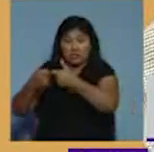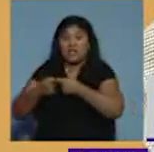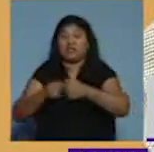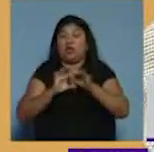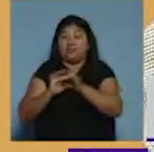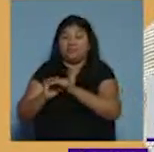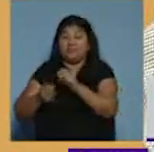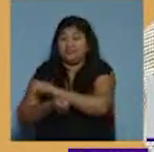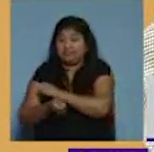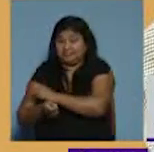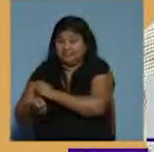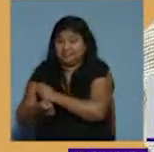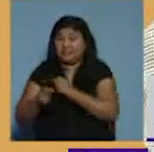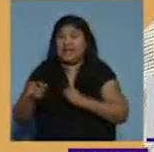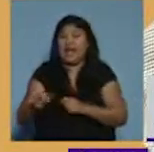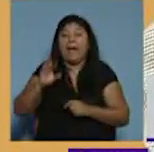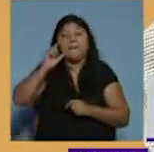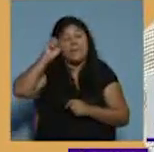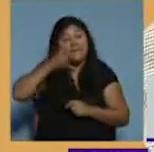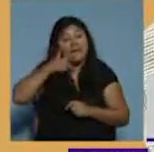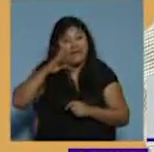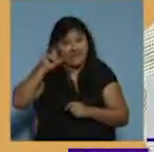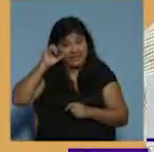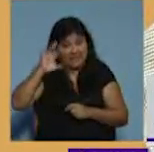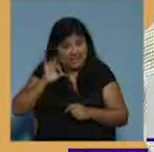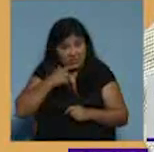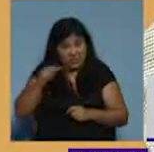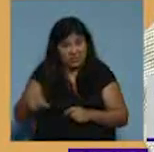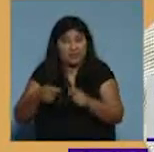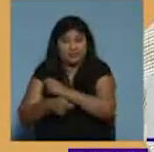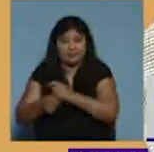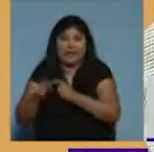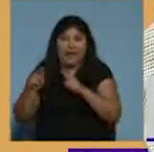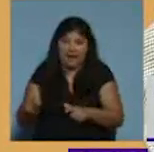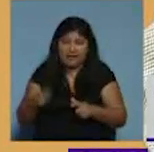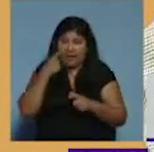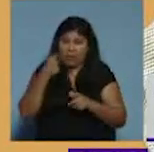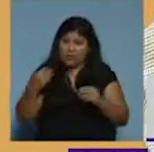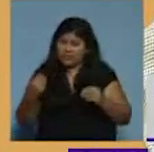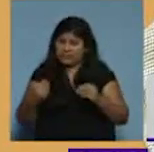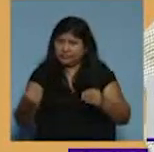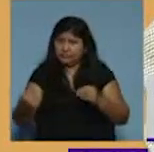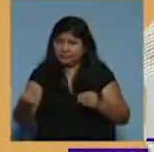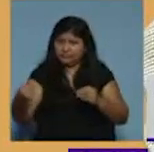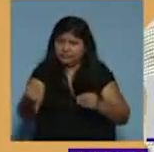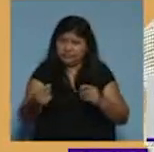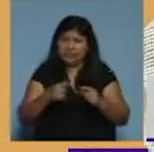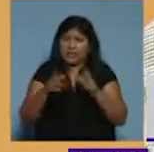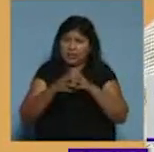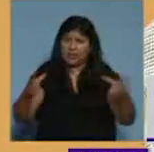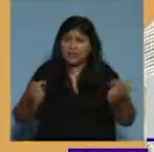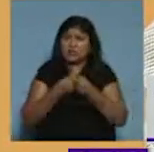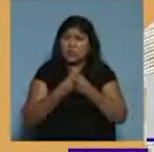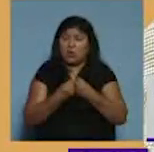en pibe villeros en donde en la megacausa se amplía la cantidad de integrantes en donde la